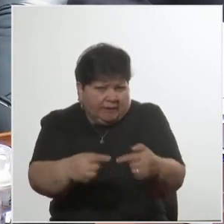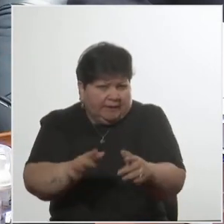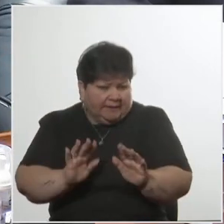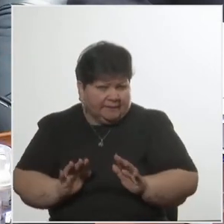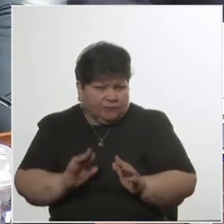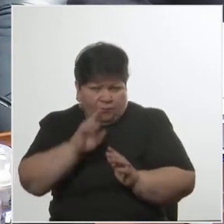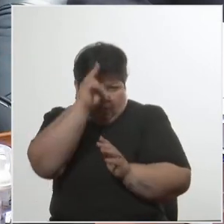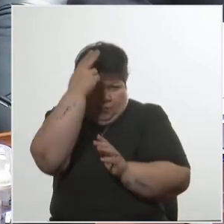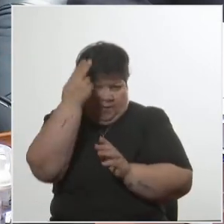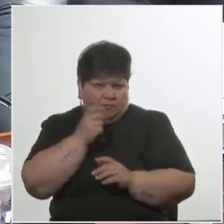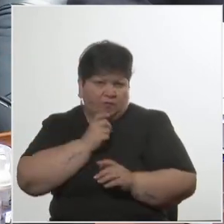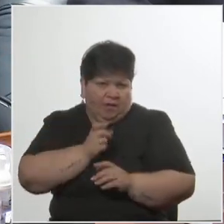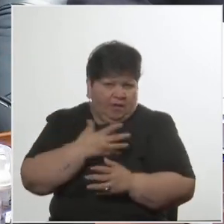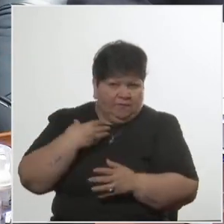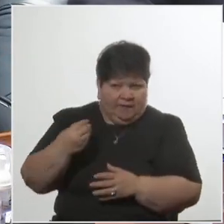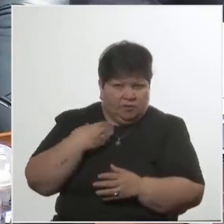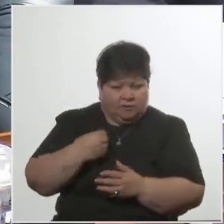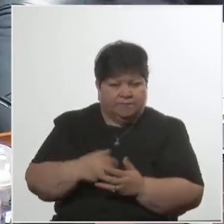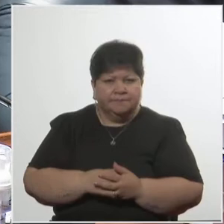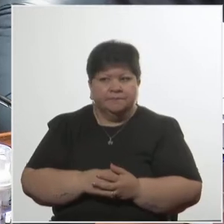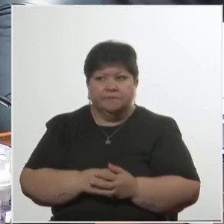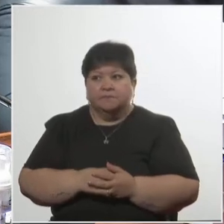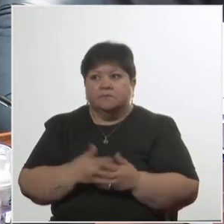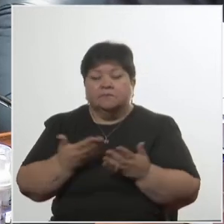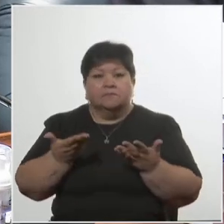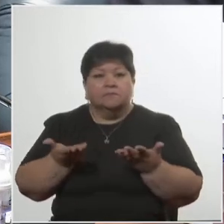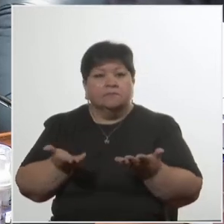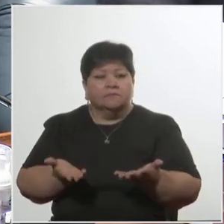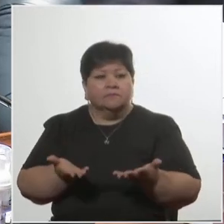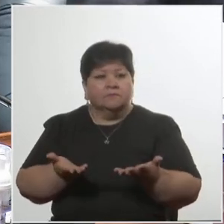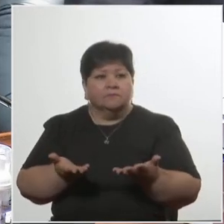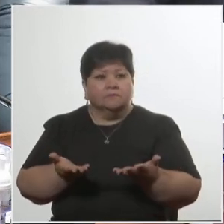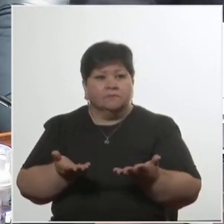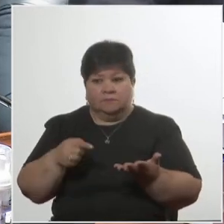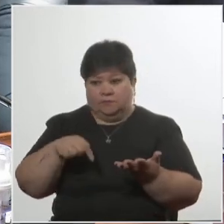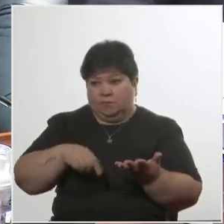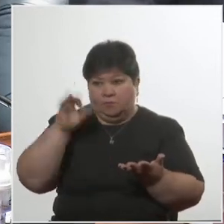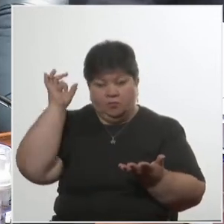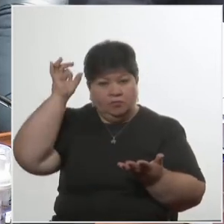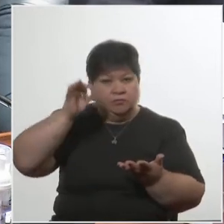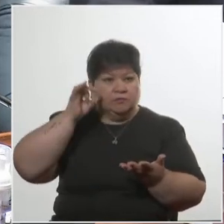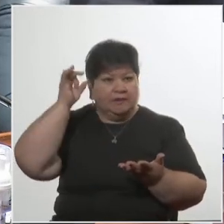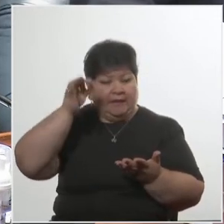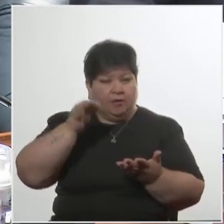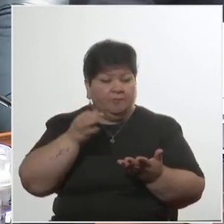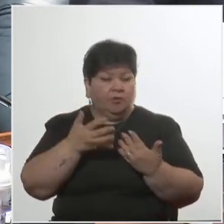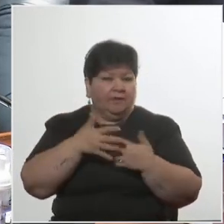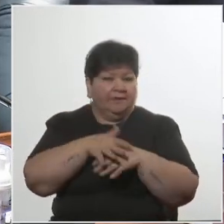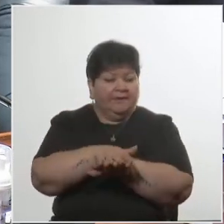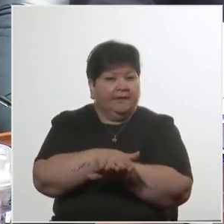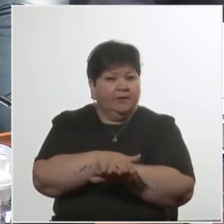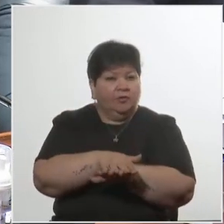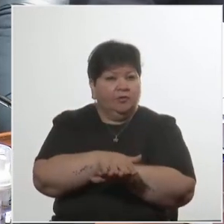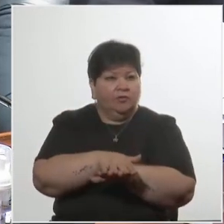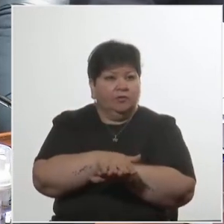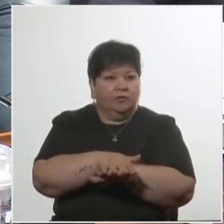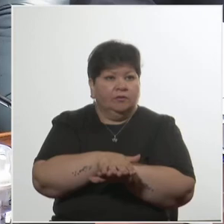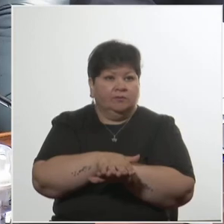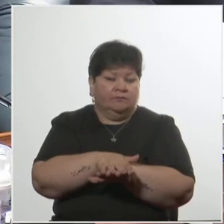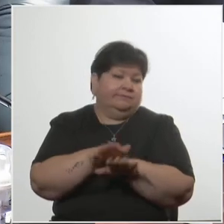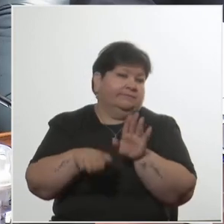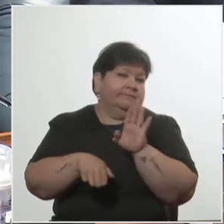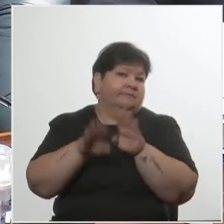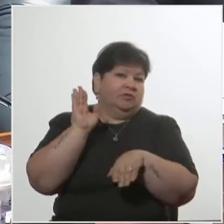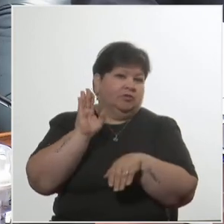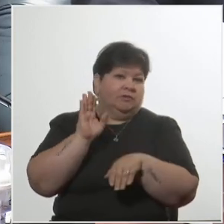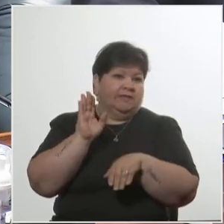las conclusiones que hace suyo el senado como este senado pero integrado en la enorme mayoría